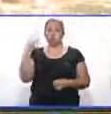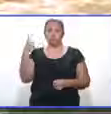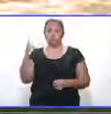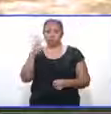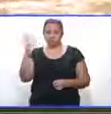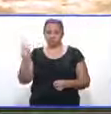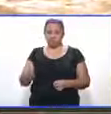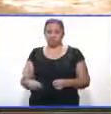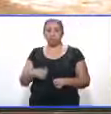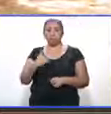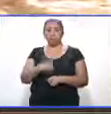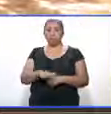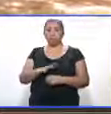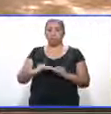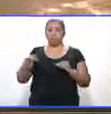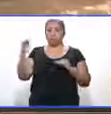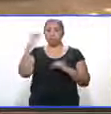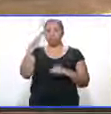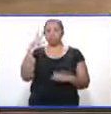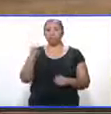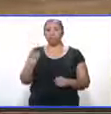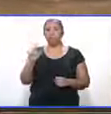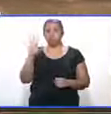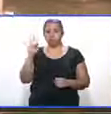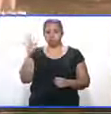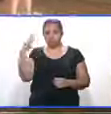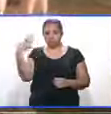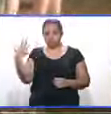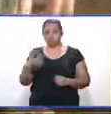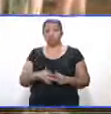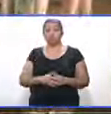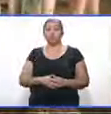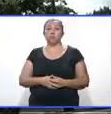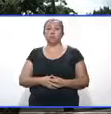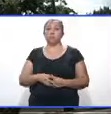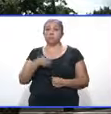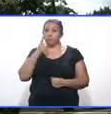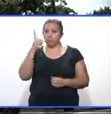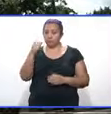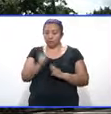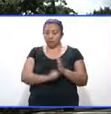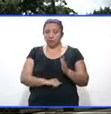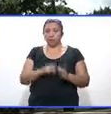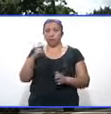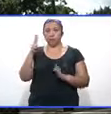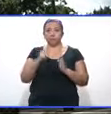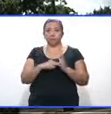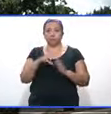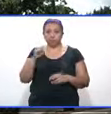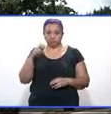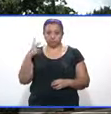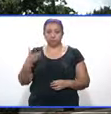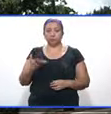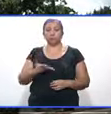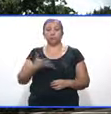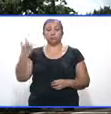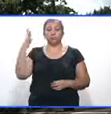46.91% la estadística, mayor en 5.45 puntos que en el primer mes de 2022, cuando